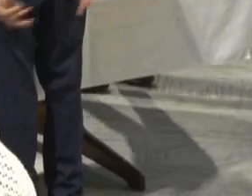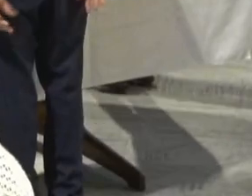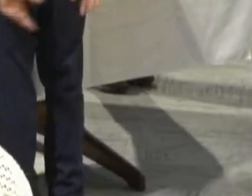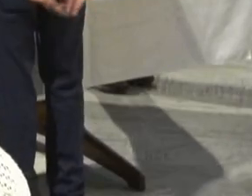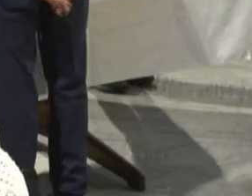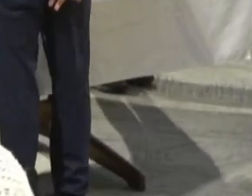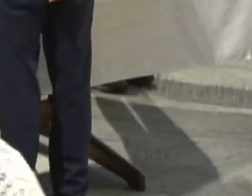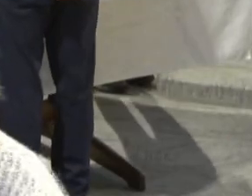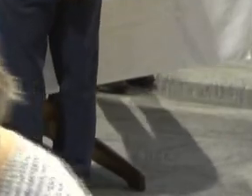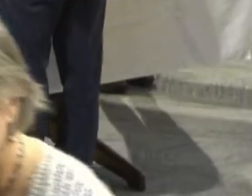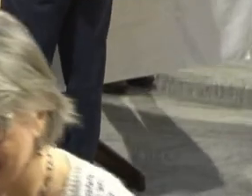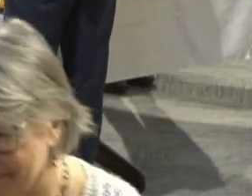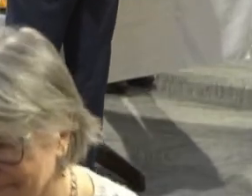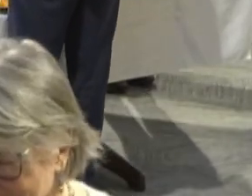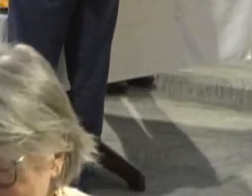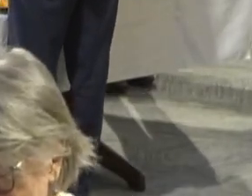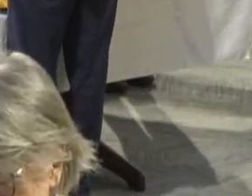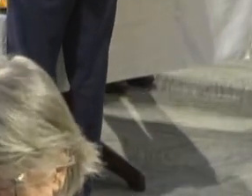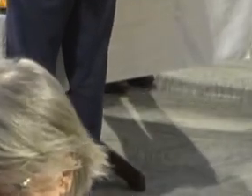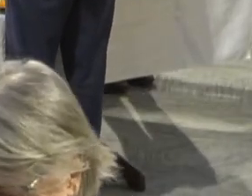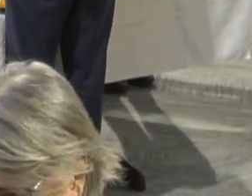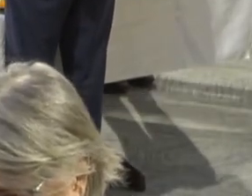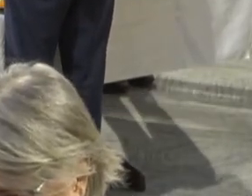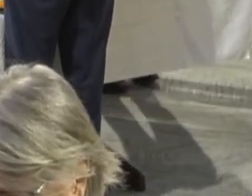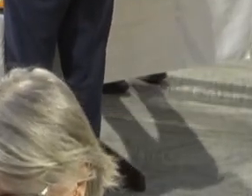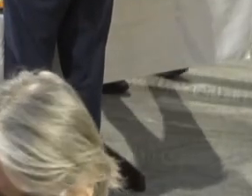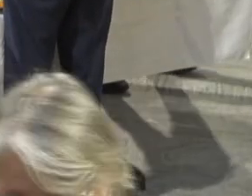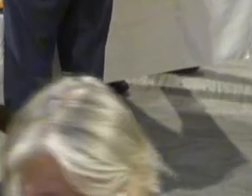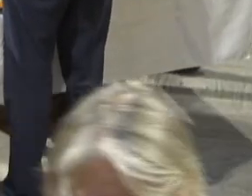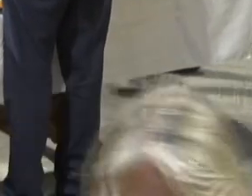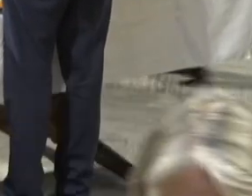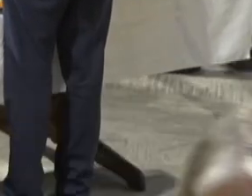Yo he visto la luna descansar